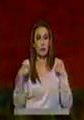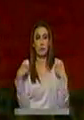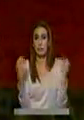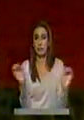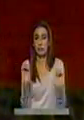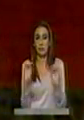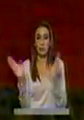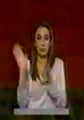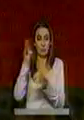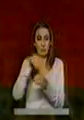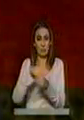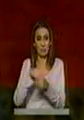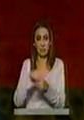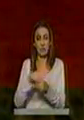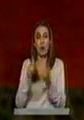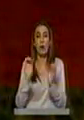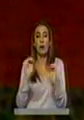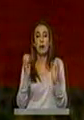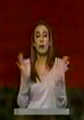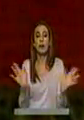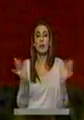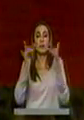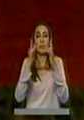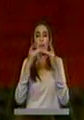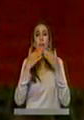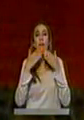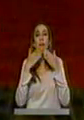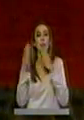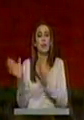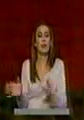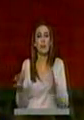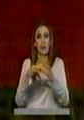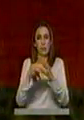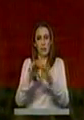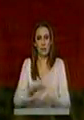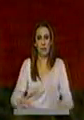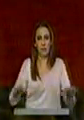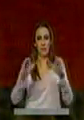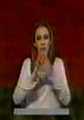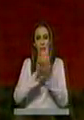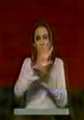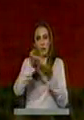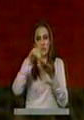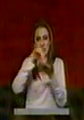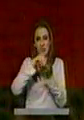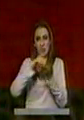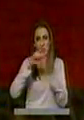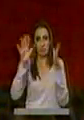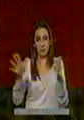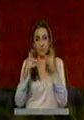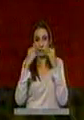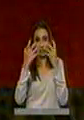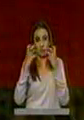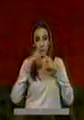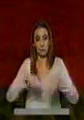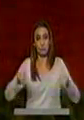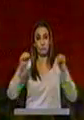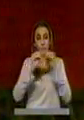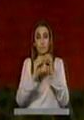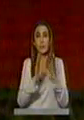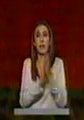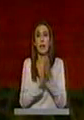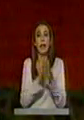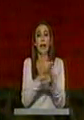servicios internos, la conectividad no funciona. Completamente. Entonces, para la provincia de Manaus, Manabí, quiero contarles que ya el Consejo de